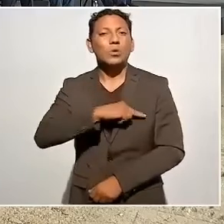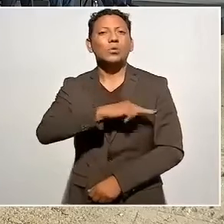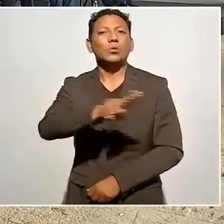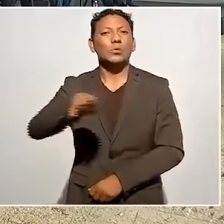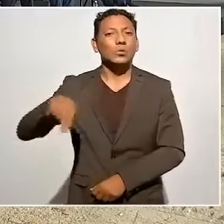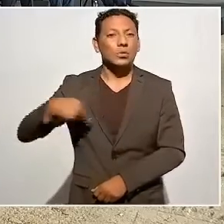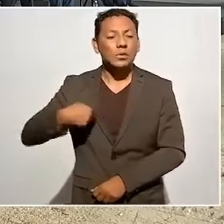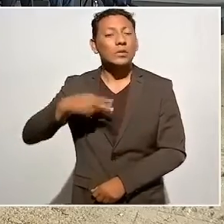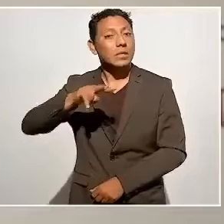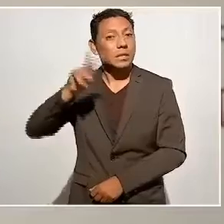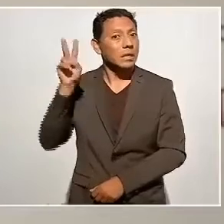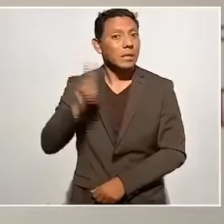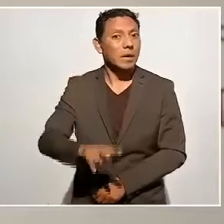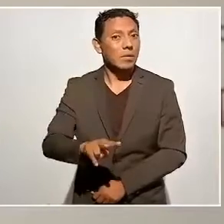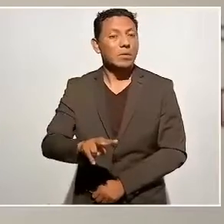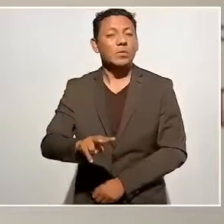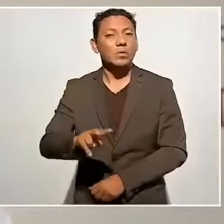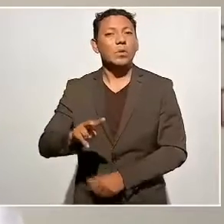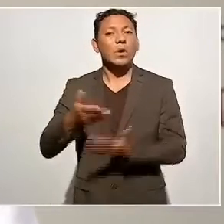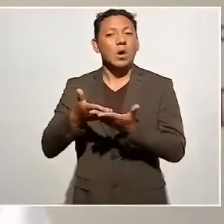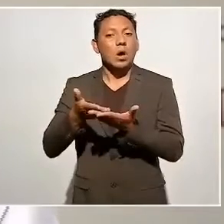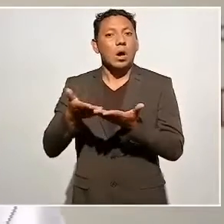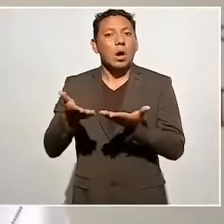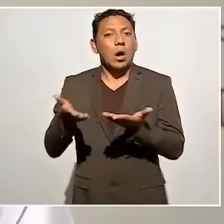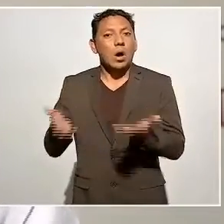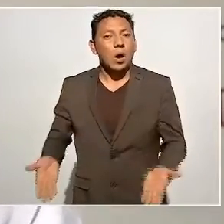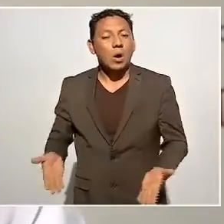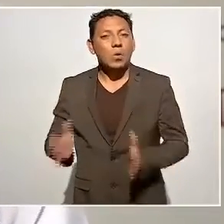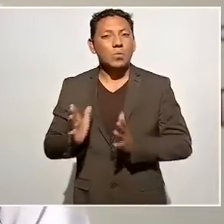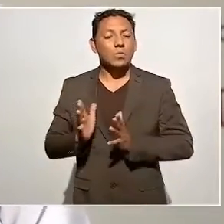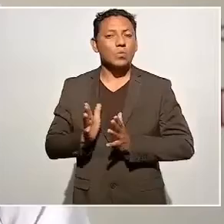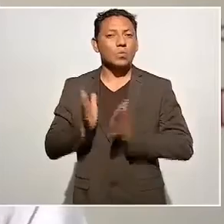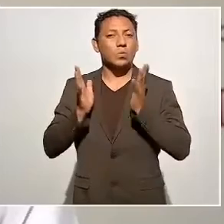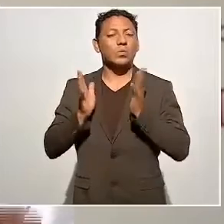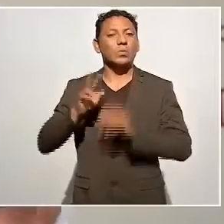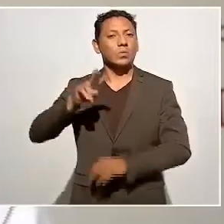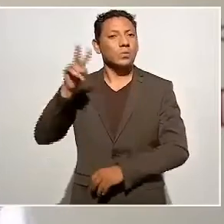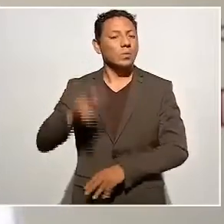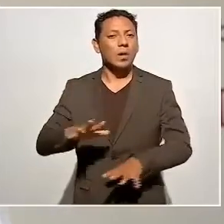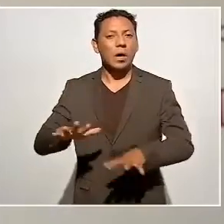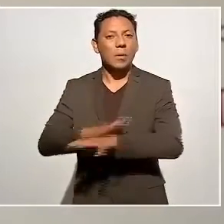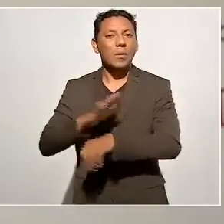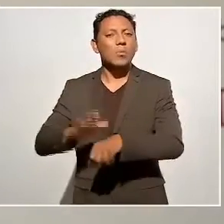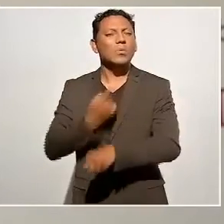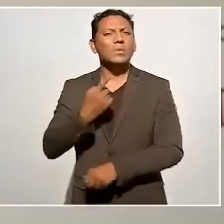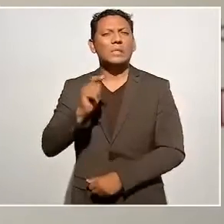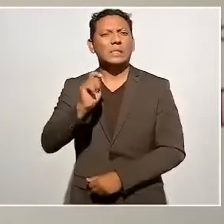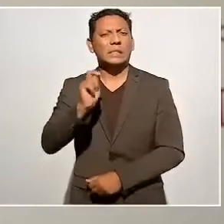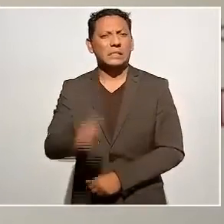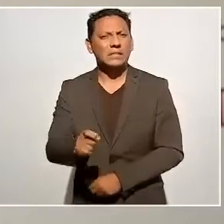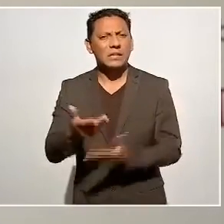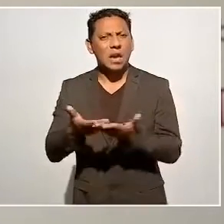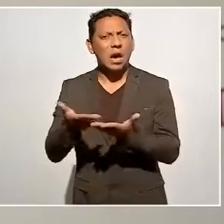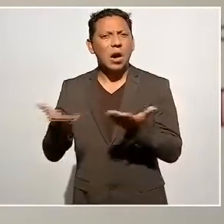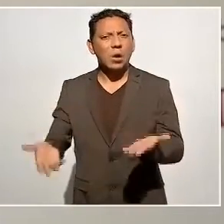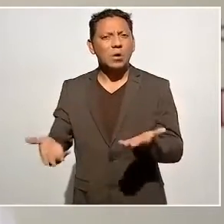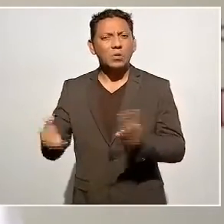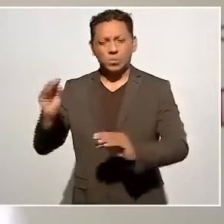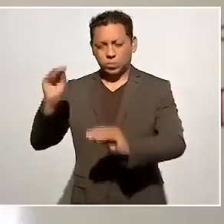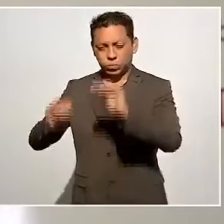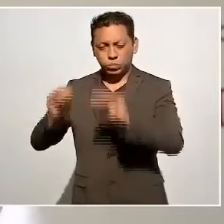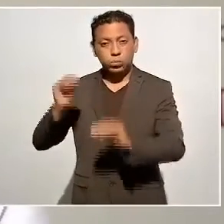nosotros verdaderamente trascendental este momento, porque significa la integración